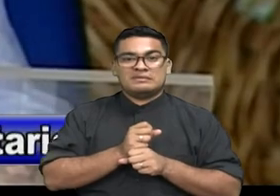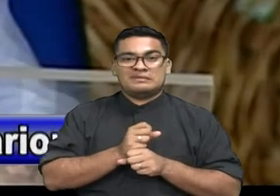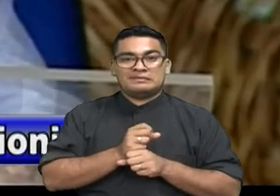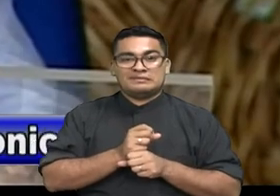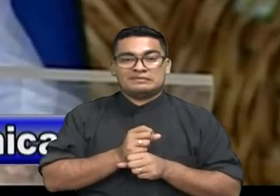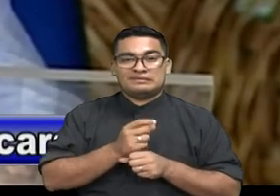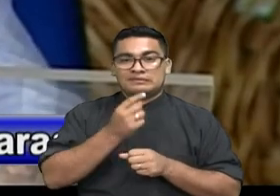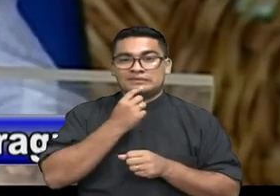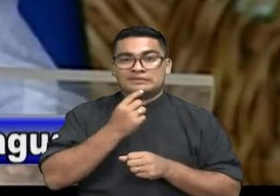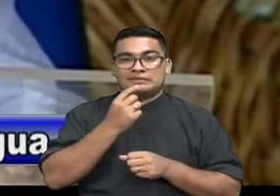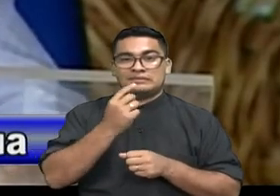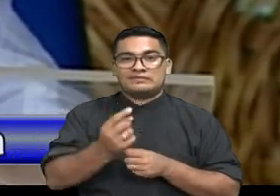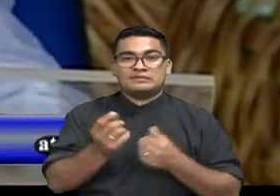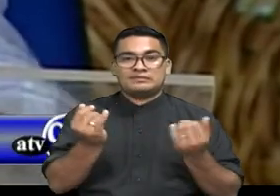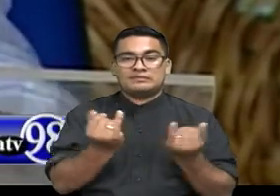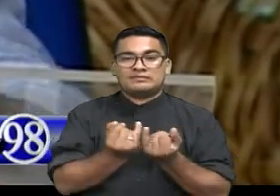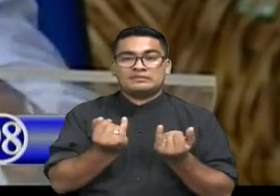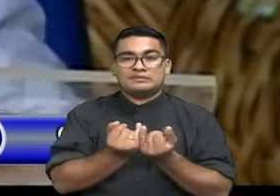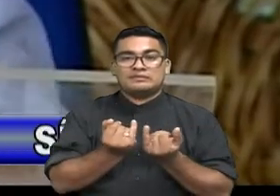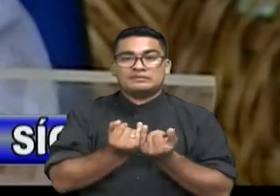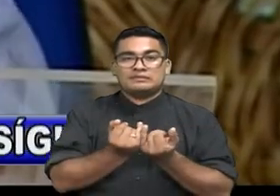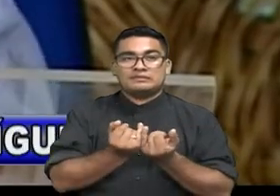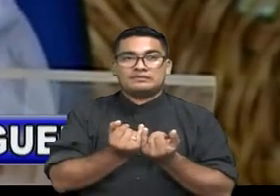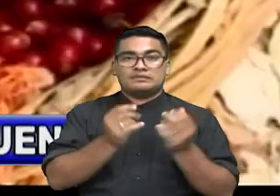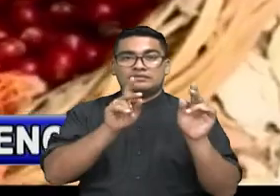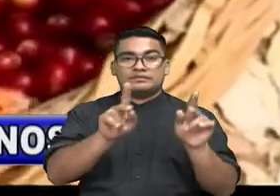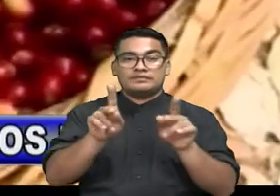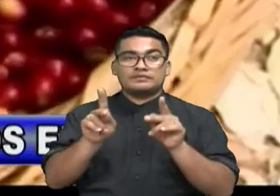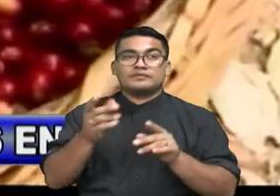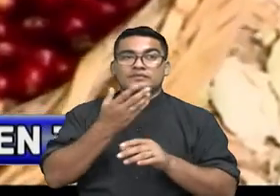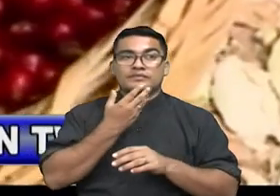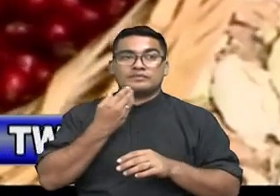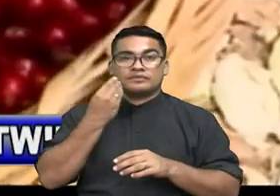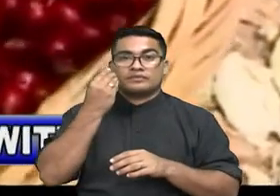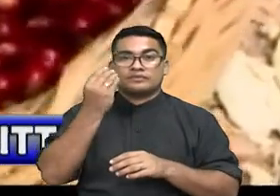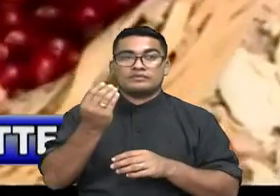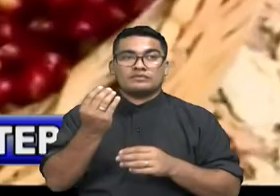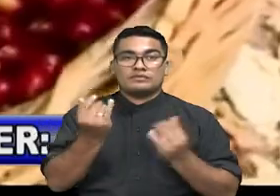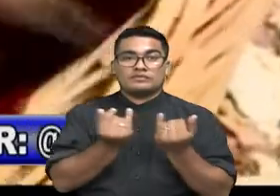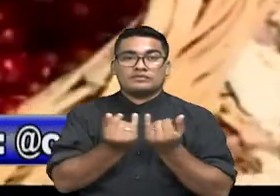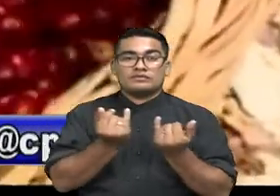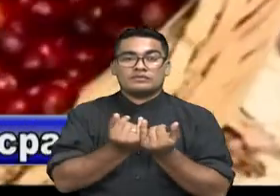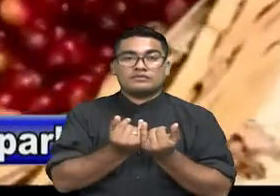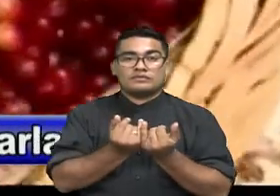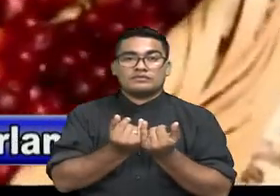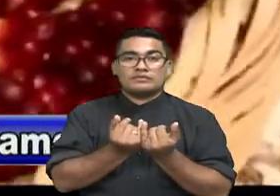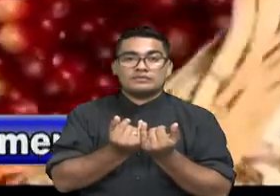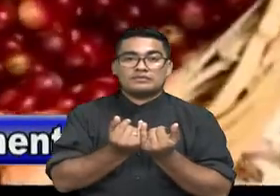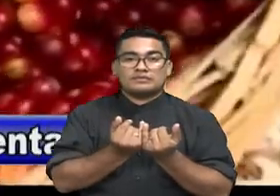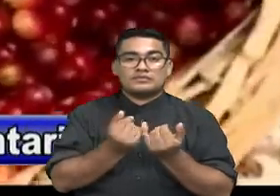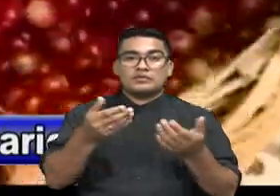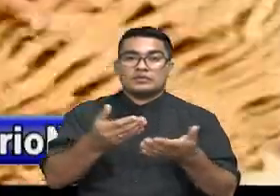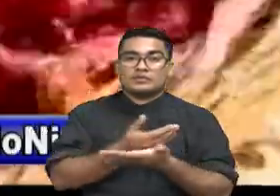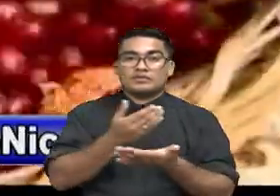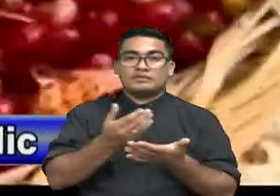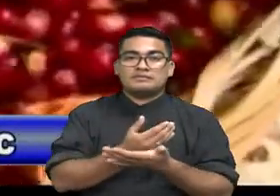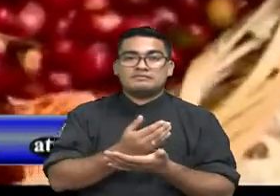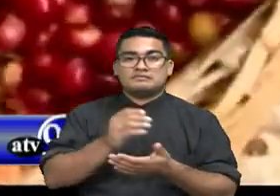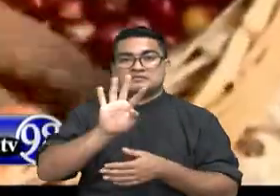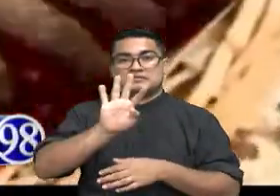Es decir, son plantaciones relativamente jóvenes. Hay un 35% que son nuevas plantaciones, tienen menos de 4